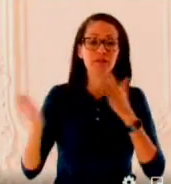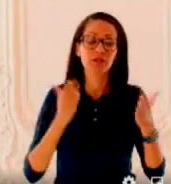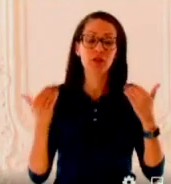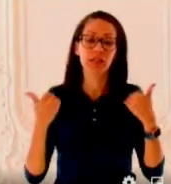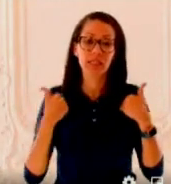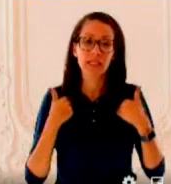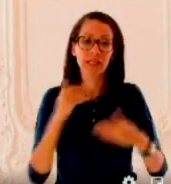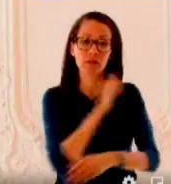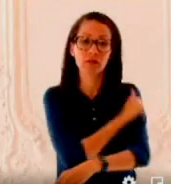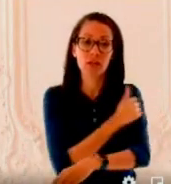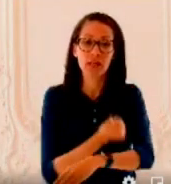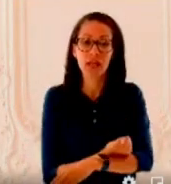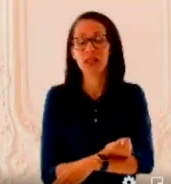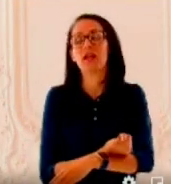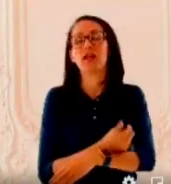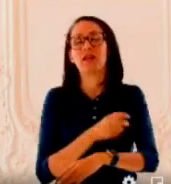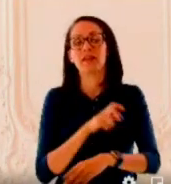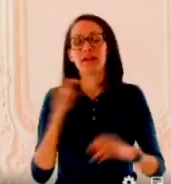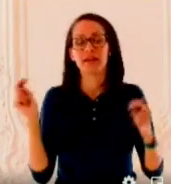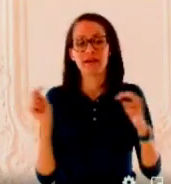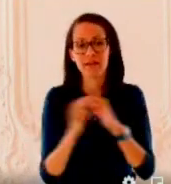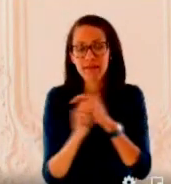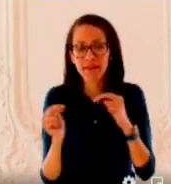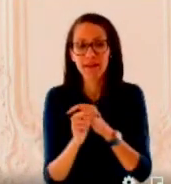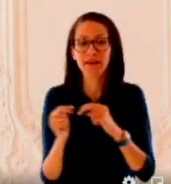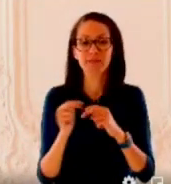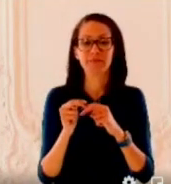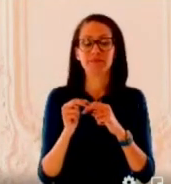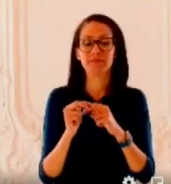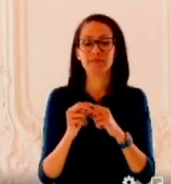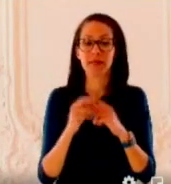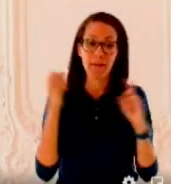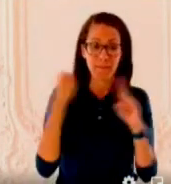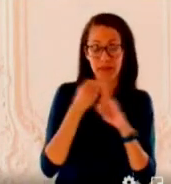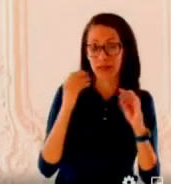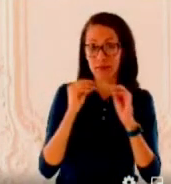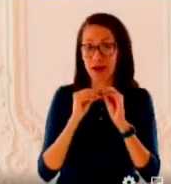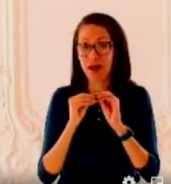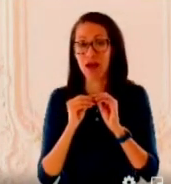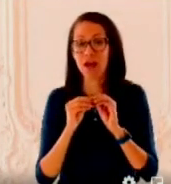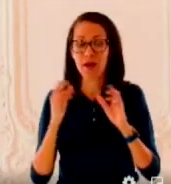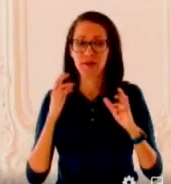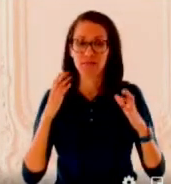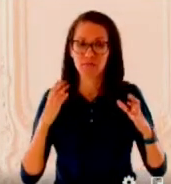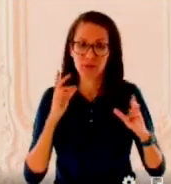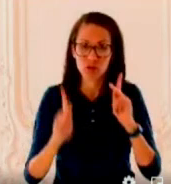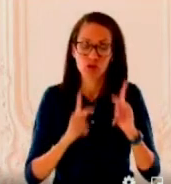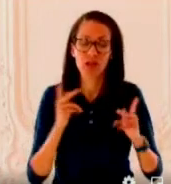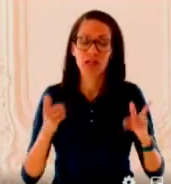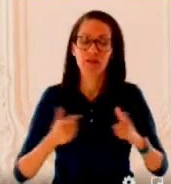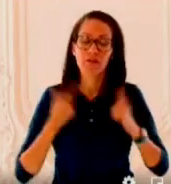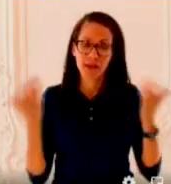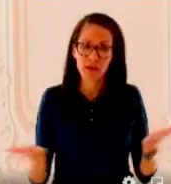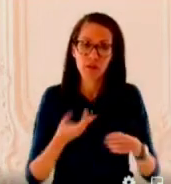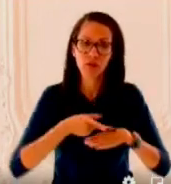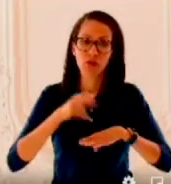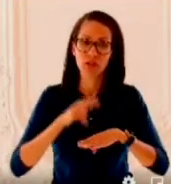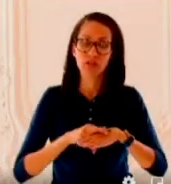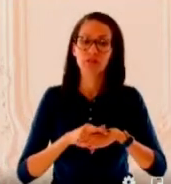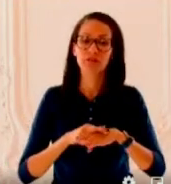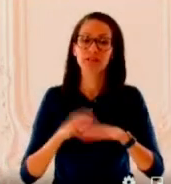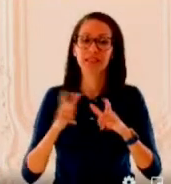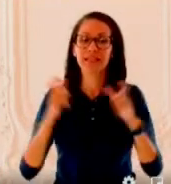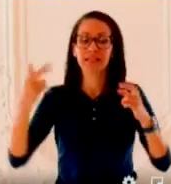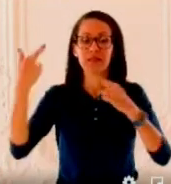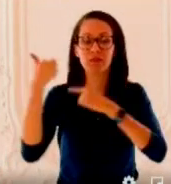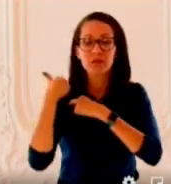Transportación impactan la mayor parte de los ciudadanos de Puerto Rico. Así de grande la responsabilidad del